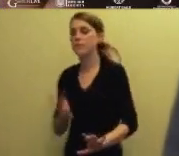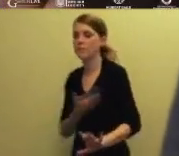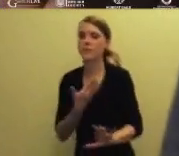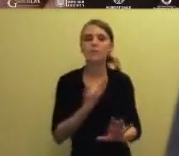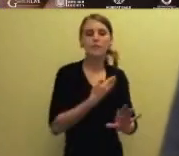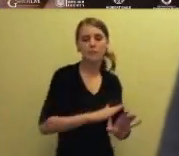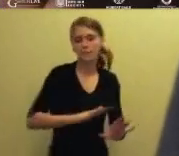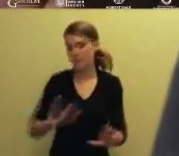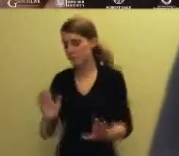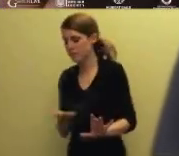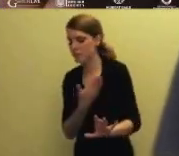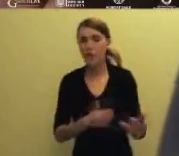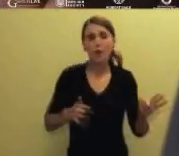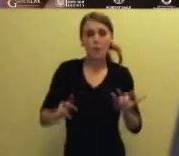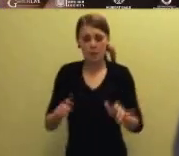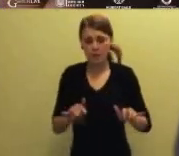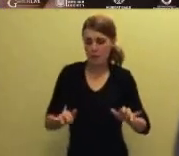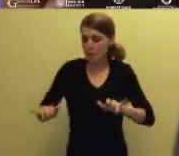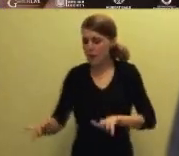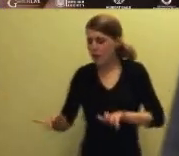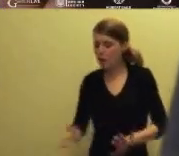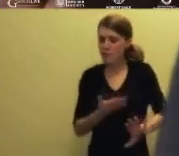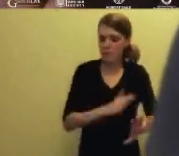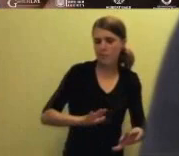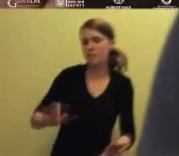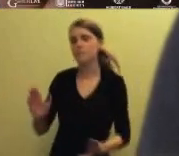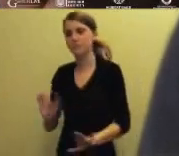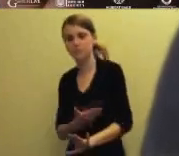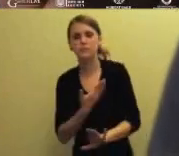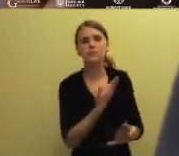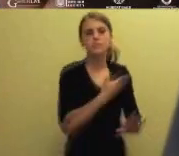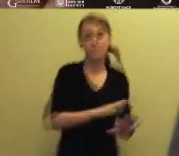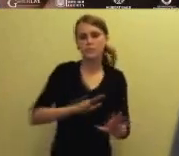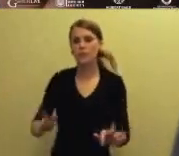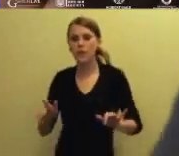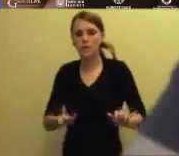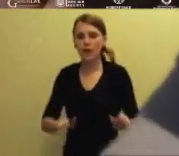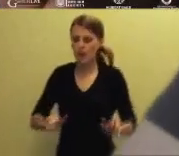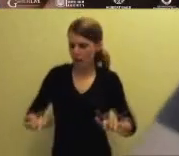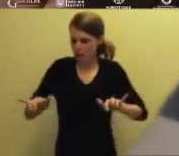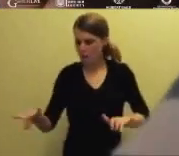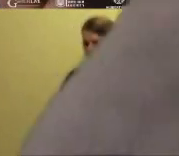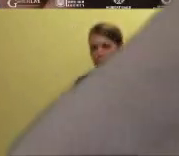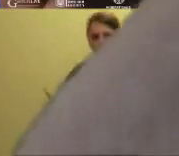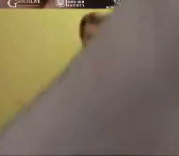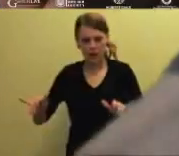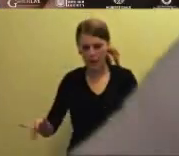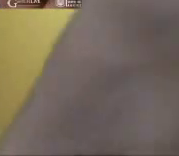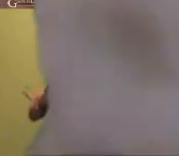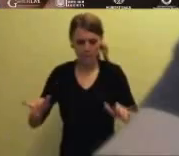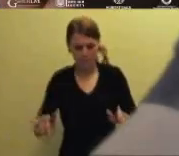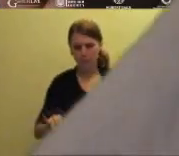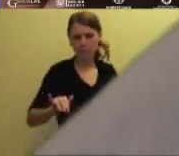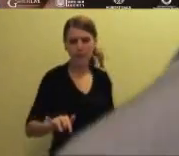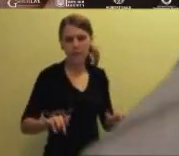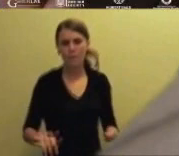y al final de esto hay gente que se ha dejado de marcar por la forma y no por el fondo donde se acaba y ya está en fin si os ha gustado larsen ya sabéis like comparte